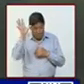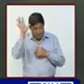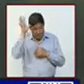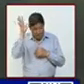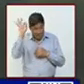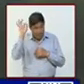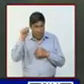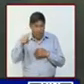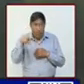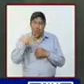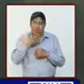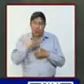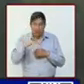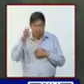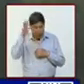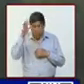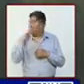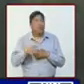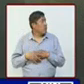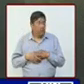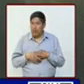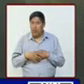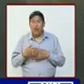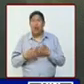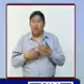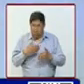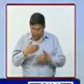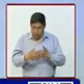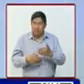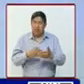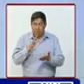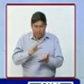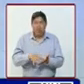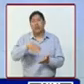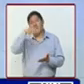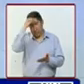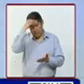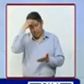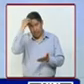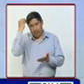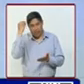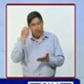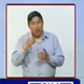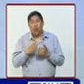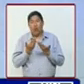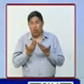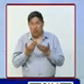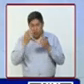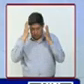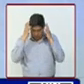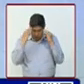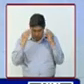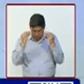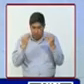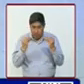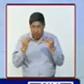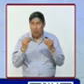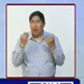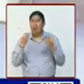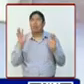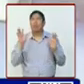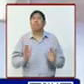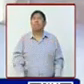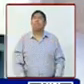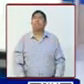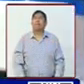padre, tú, exacto, mal padre. No. Sobre el camino uno va aprendiendo. Y también sobre lo que con relación a lo que te han enseñado, ¿no es cierto? Claro.